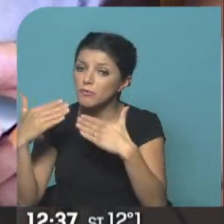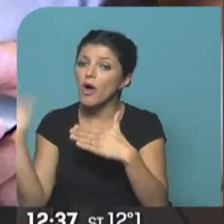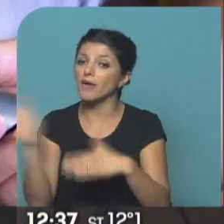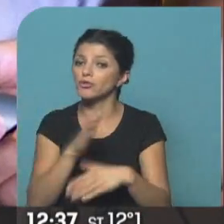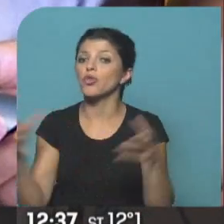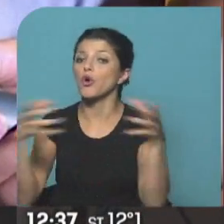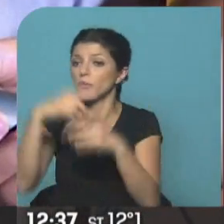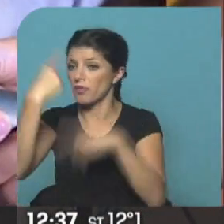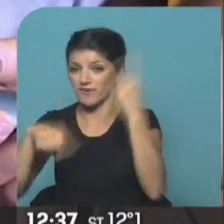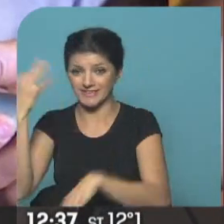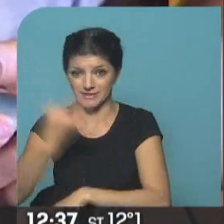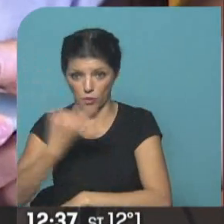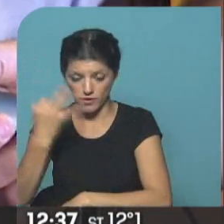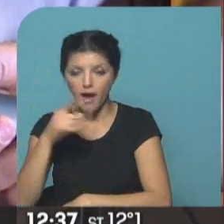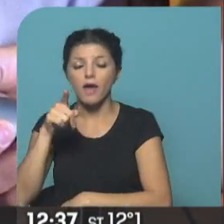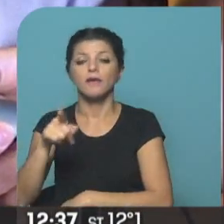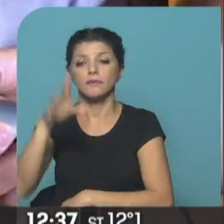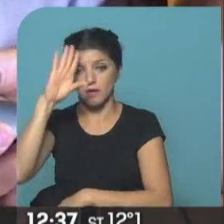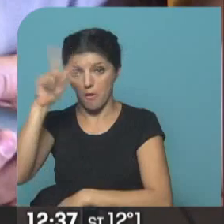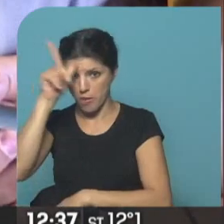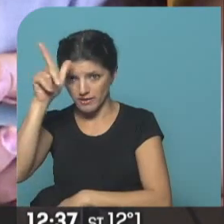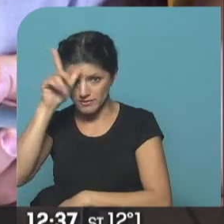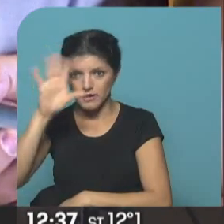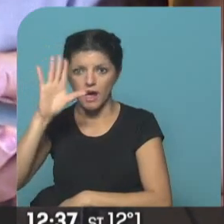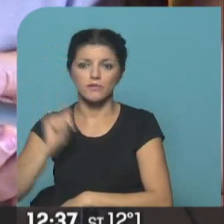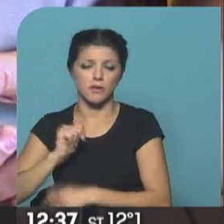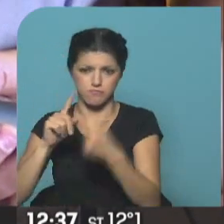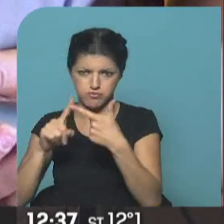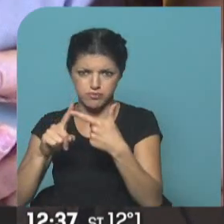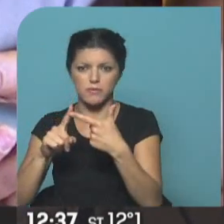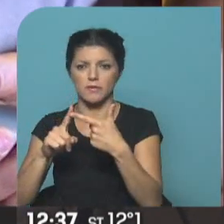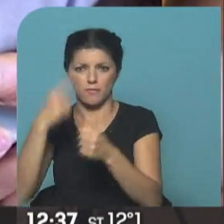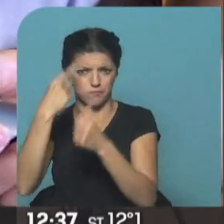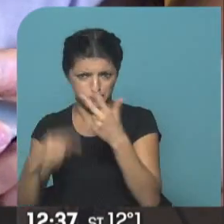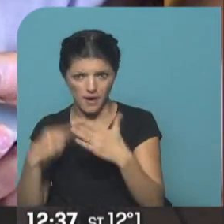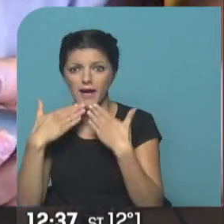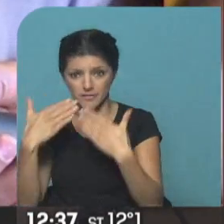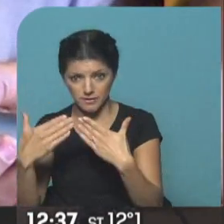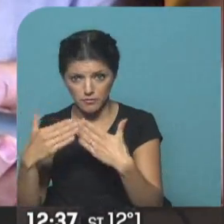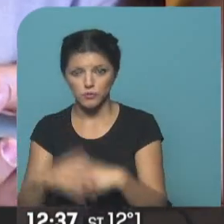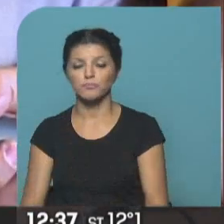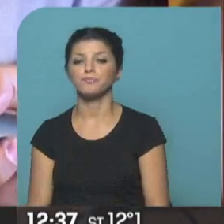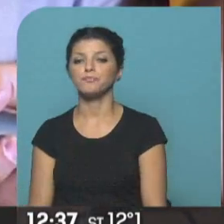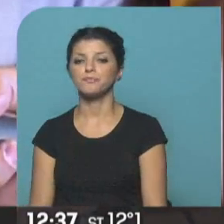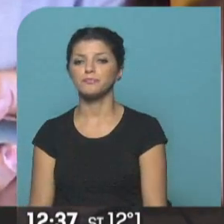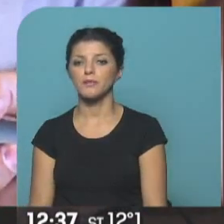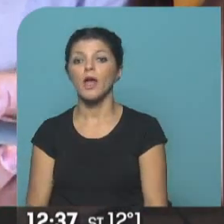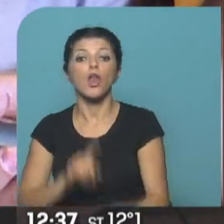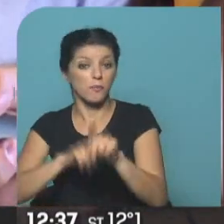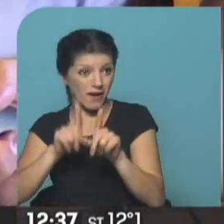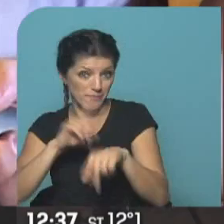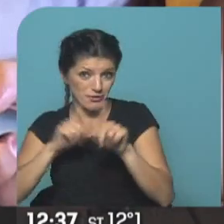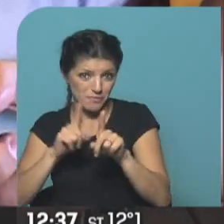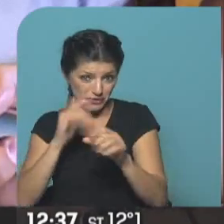seguridad, tanto los Mossos d'Esquadra como Policía Local, bombers, el SEM, tanto los que estaban de servicio como todos